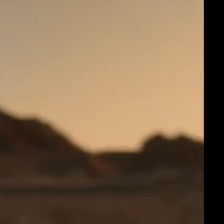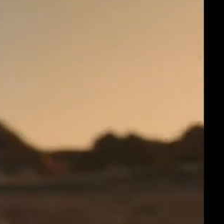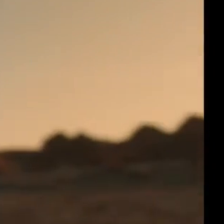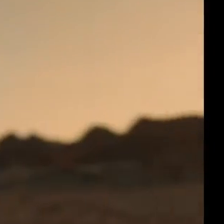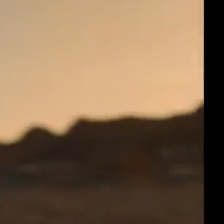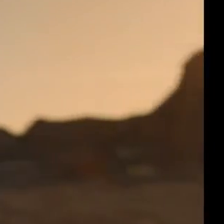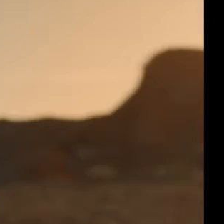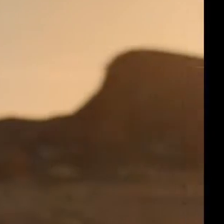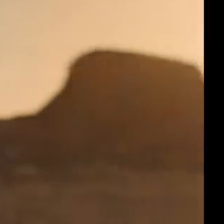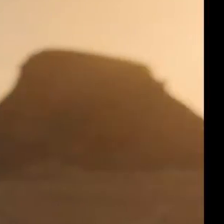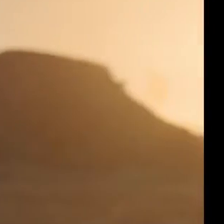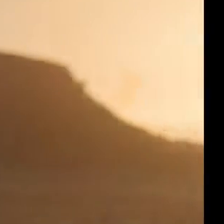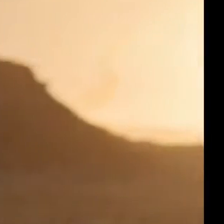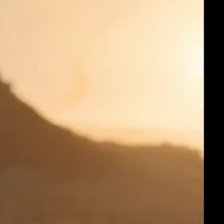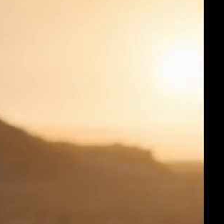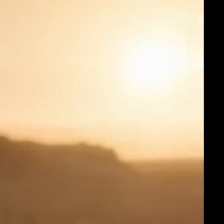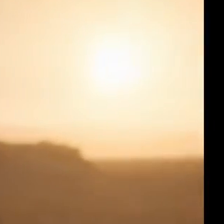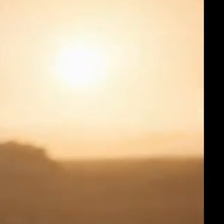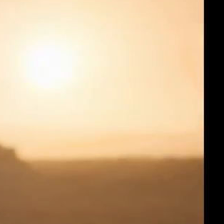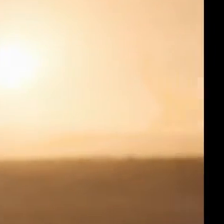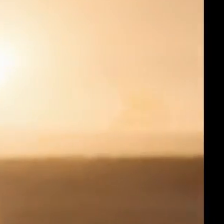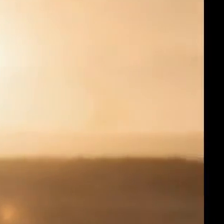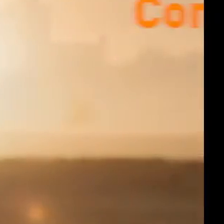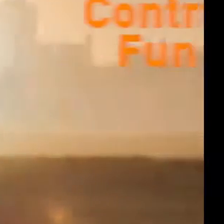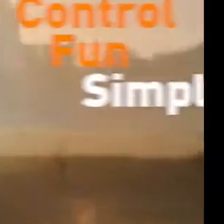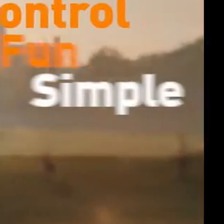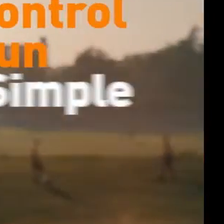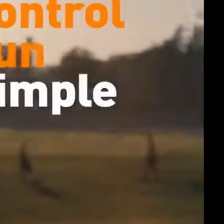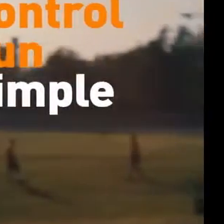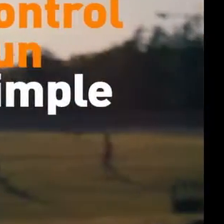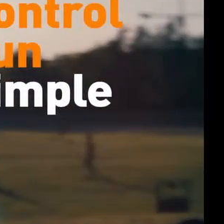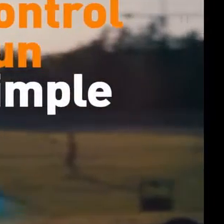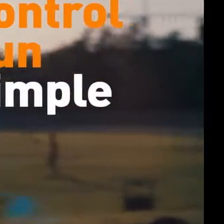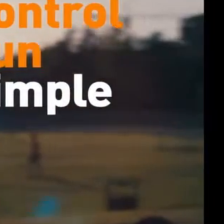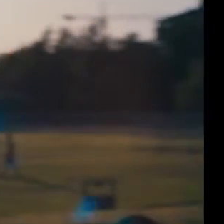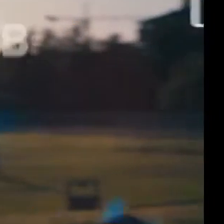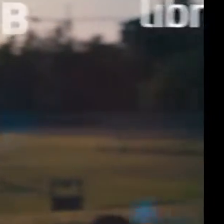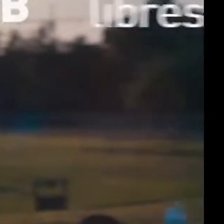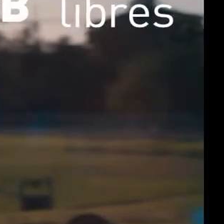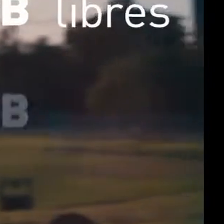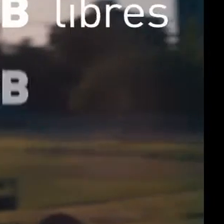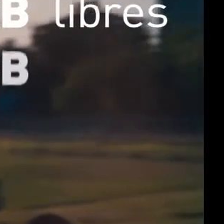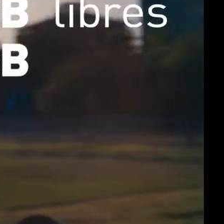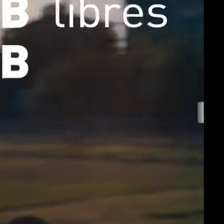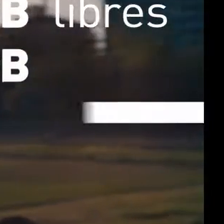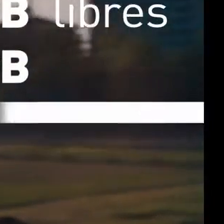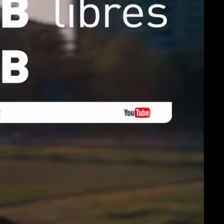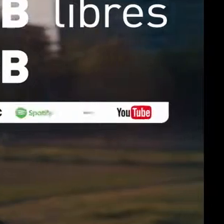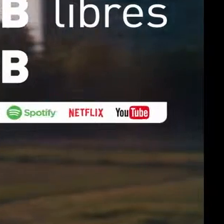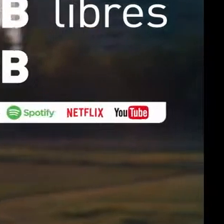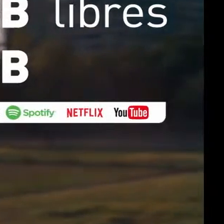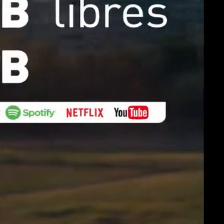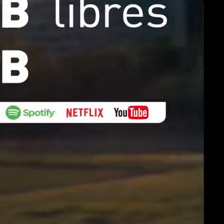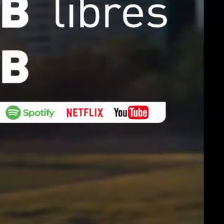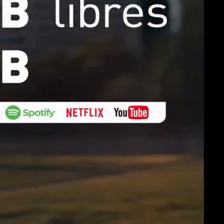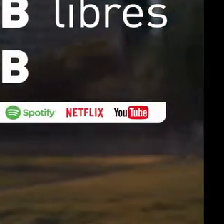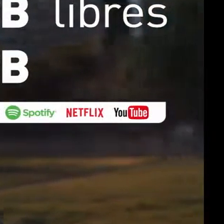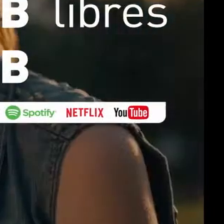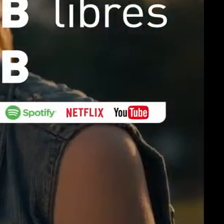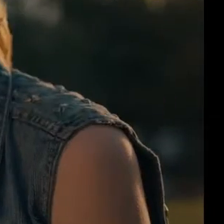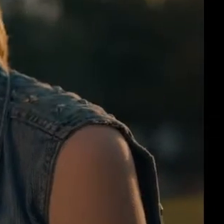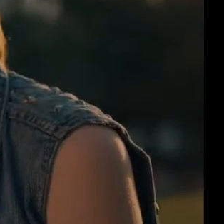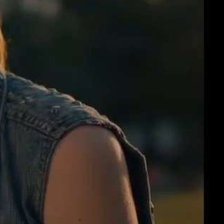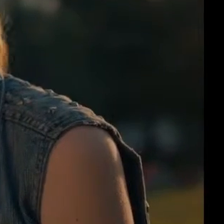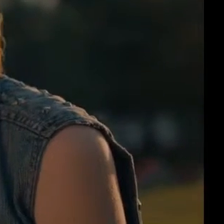Desde hoy, tú decides hasta dónde llegar. Nuevos planes Control Fan Simple, con 2 gigas libres, más 2 gigas para música y